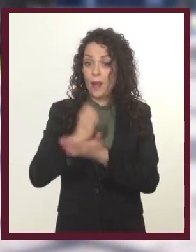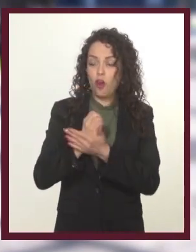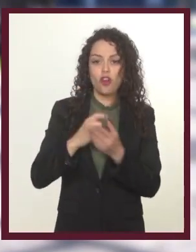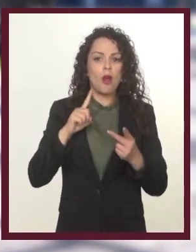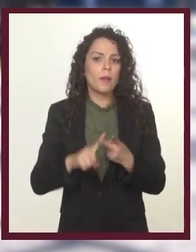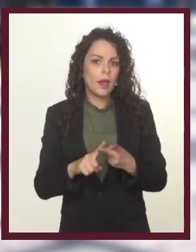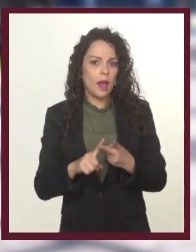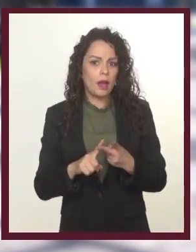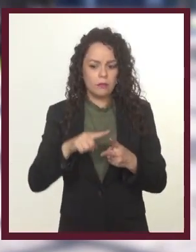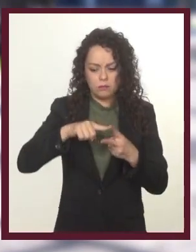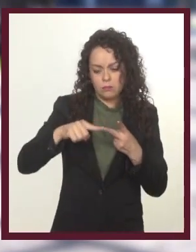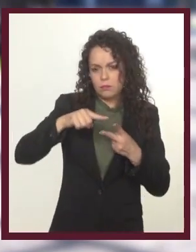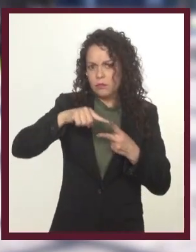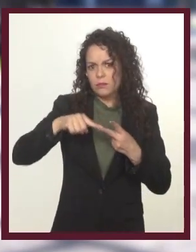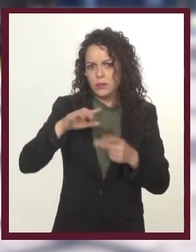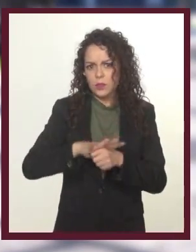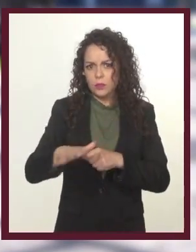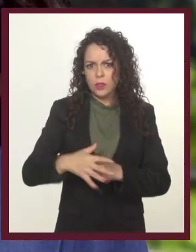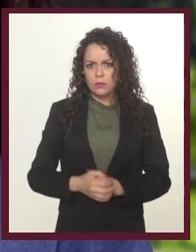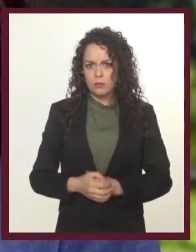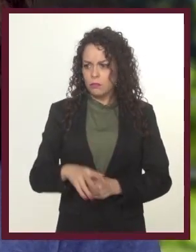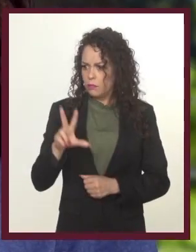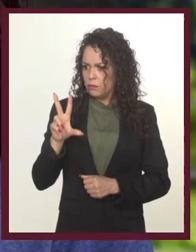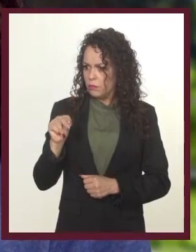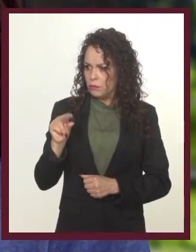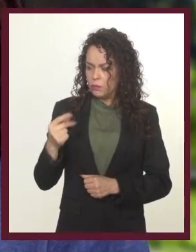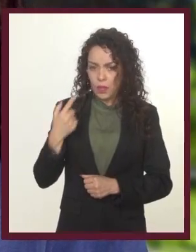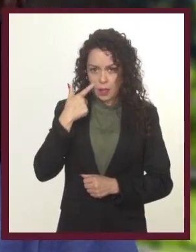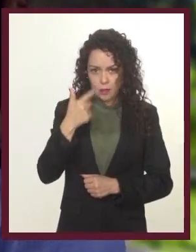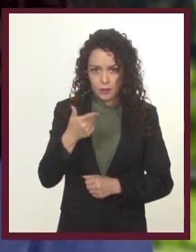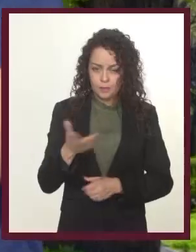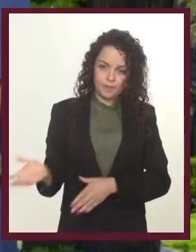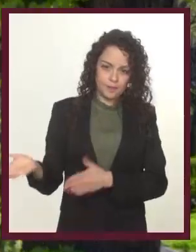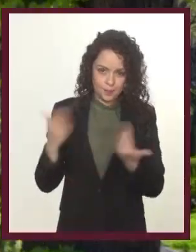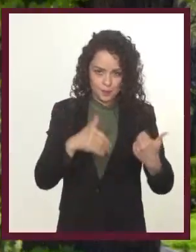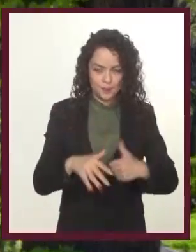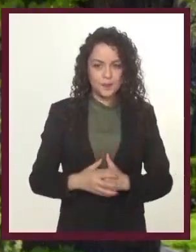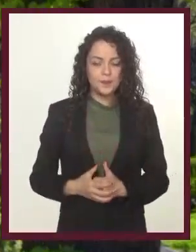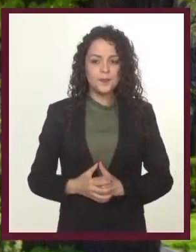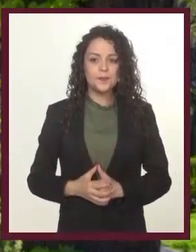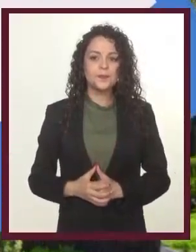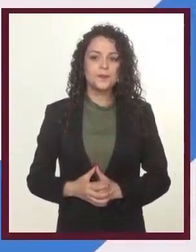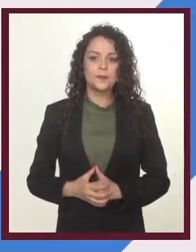o es económica? ¿Una u otra? No, claro que no. Mira, ven.